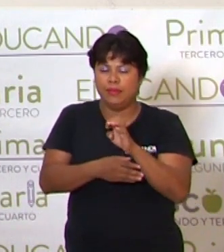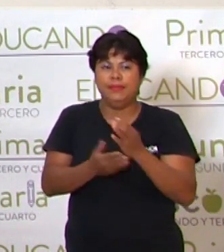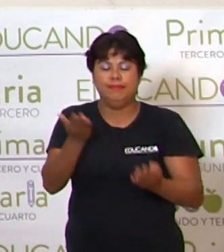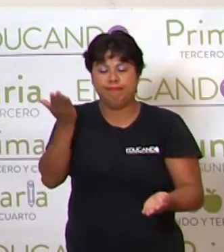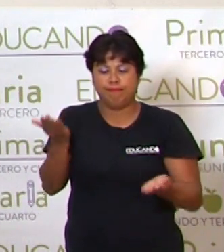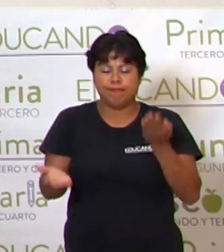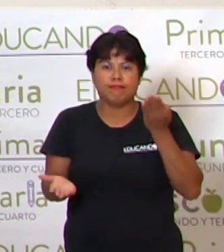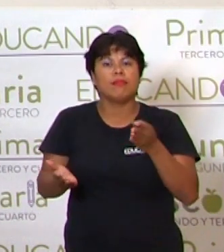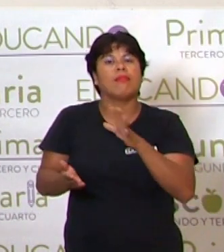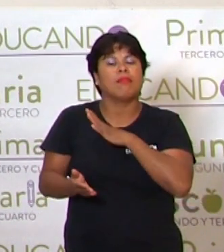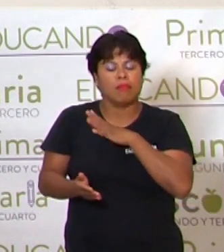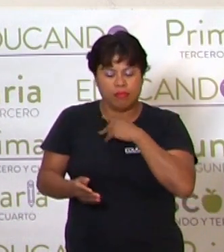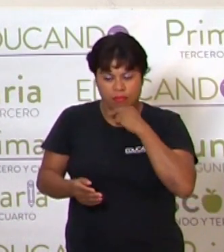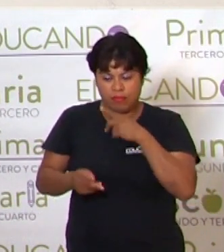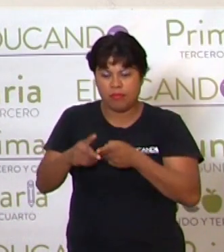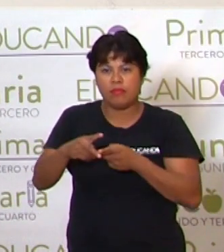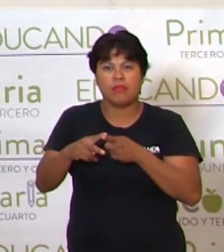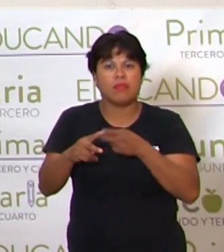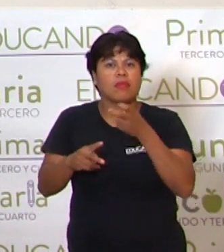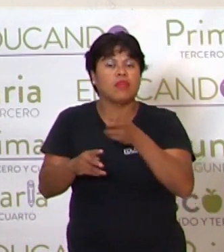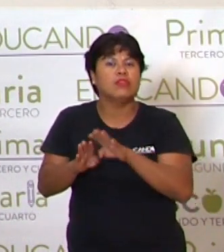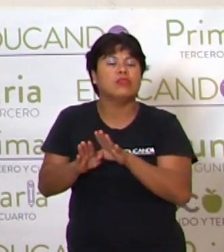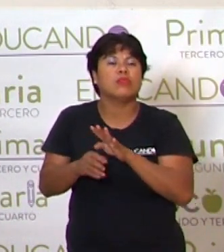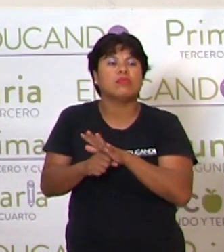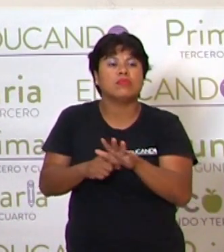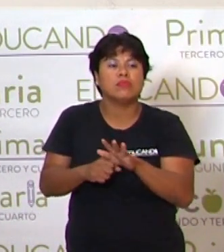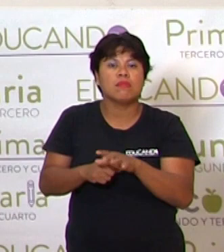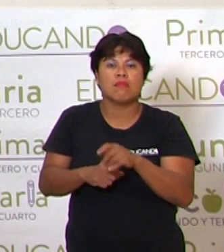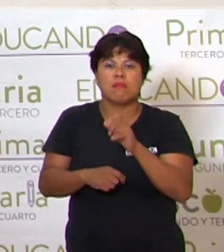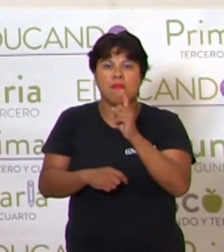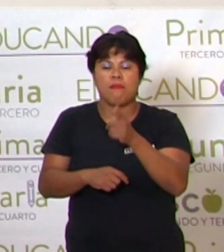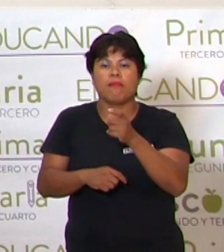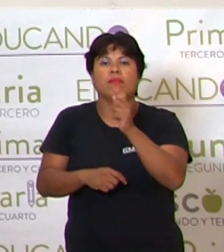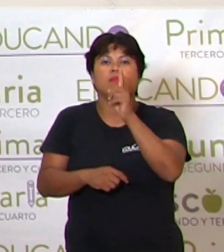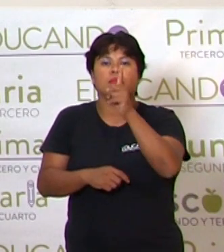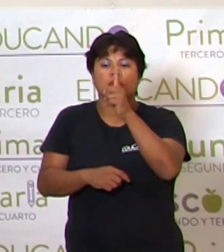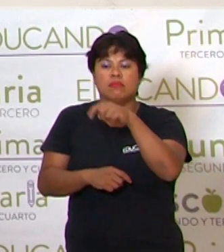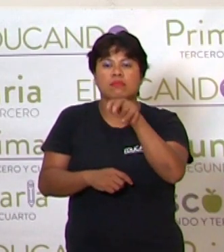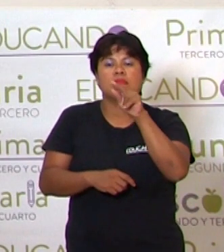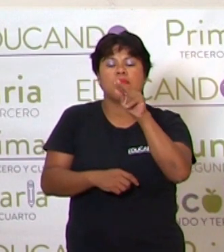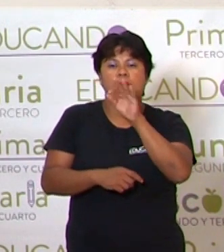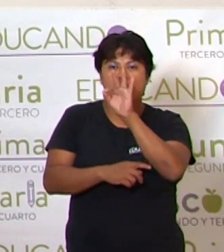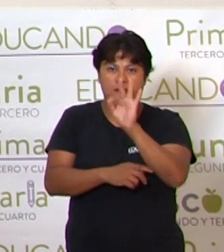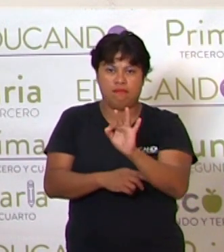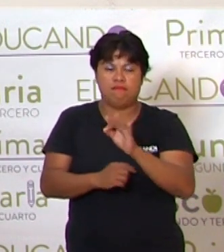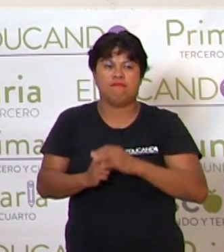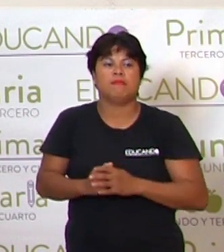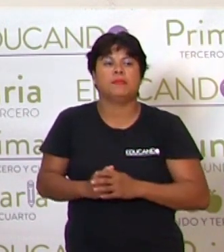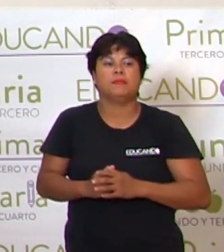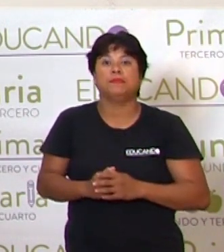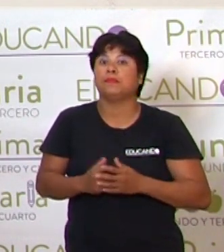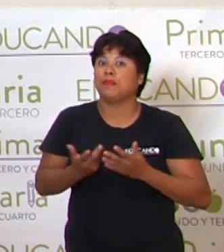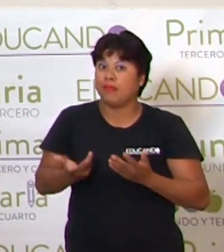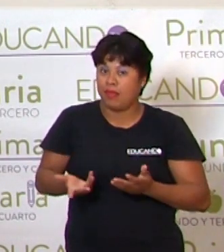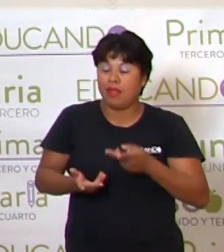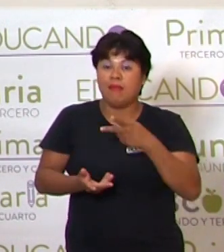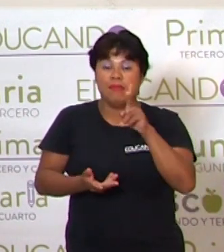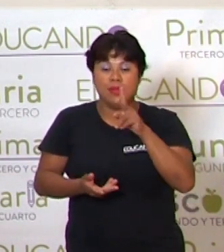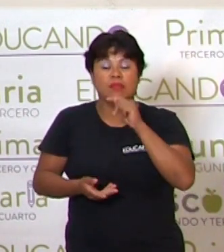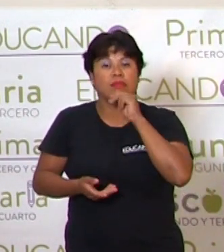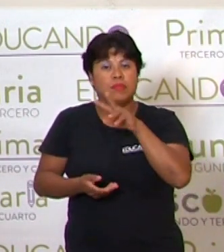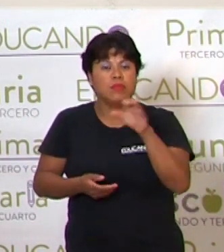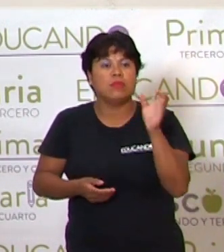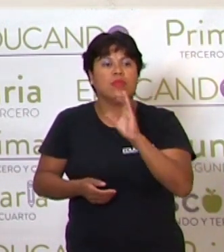hay ángulos. En este caso, ¿qué ángulo sería? Uno de 180 grados. Ah, pero también